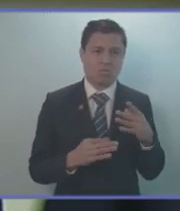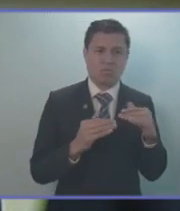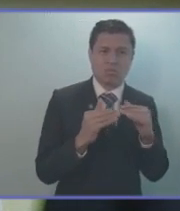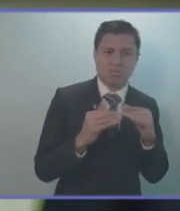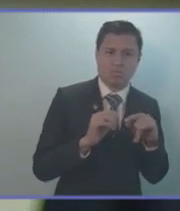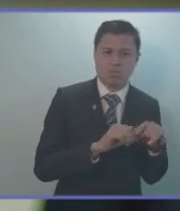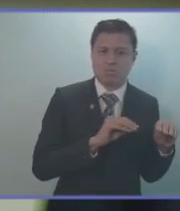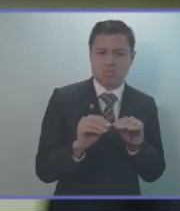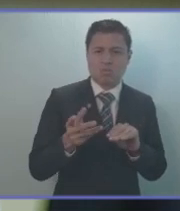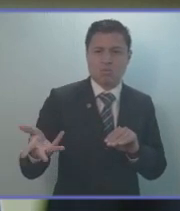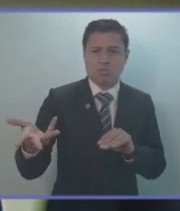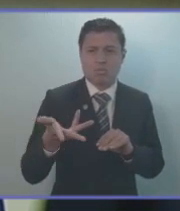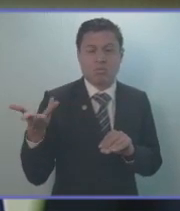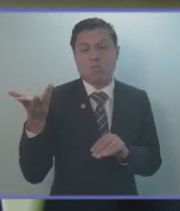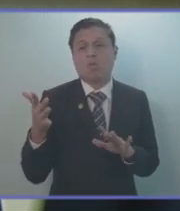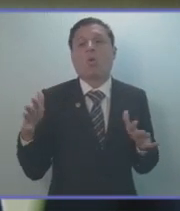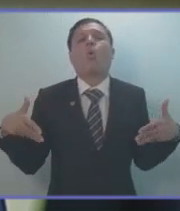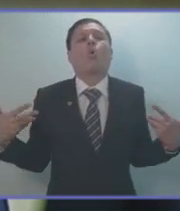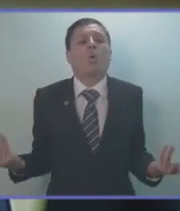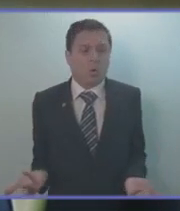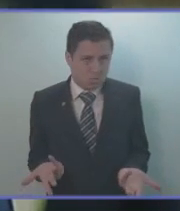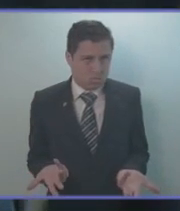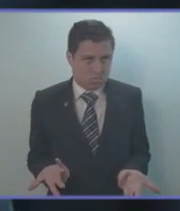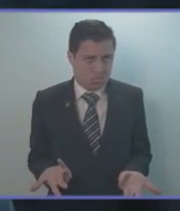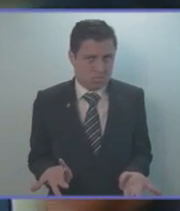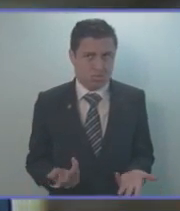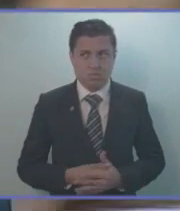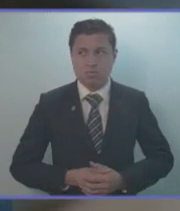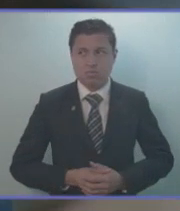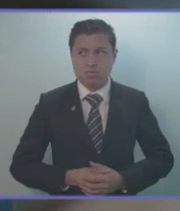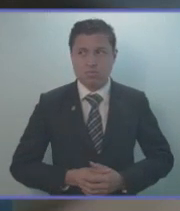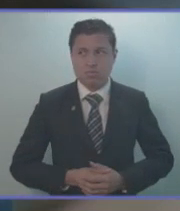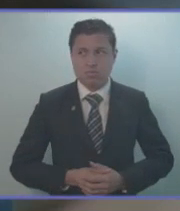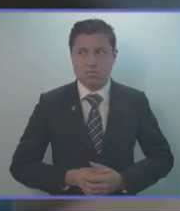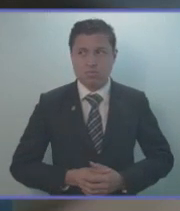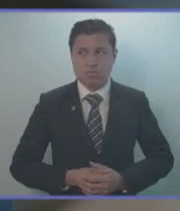para todos en la cama o todos en el suelo. Y eso